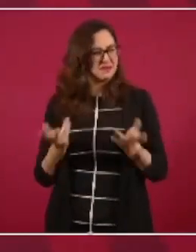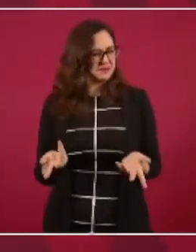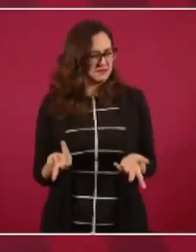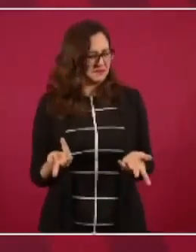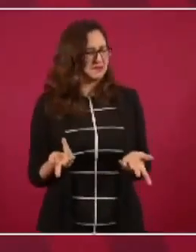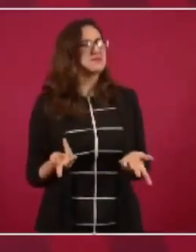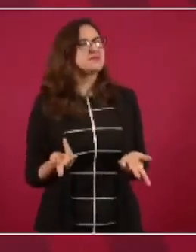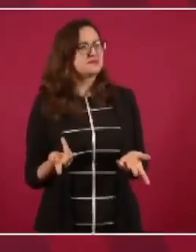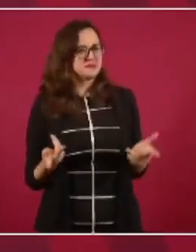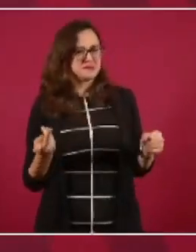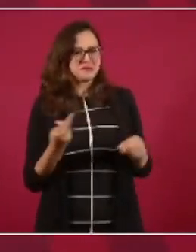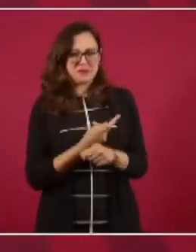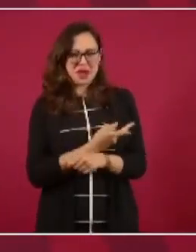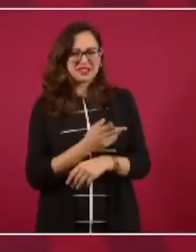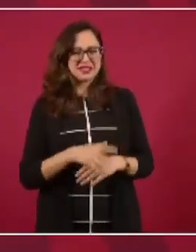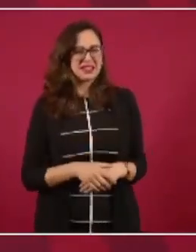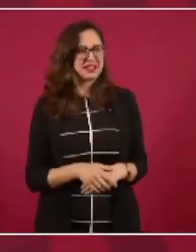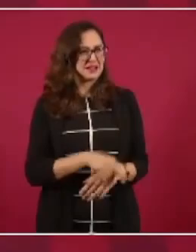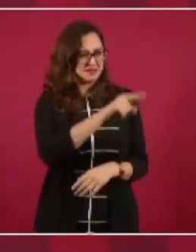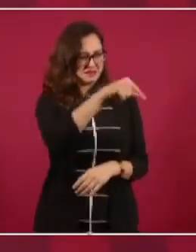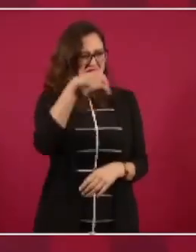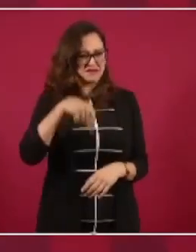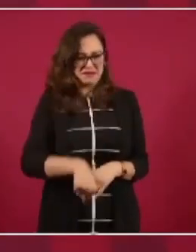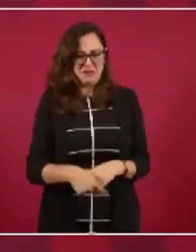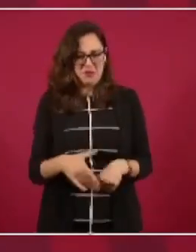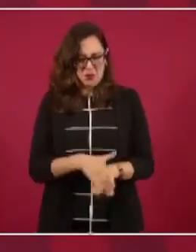la nariz